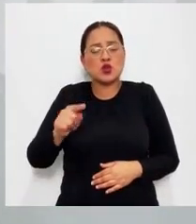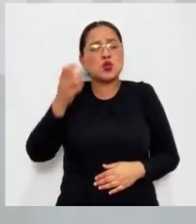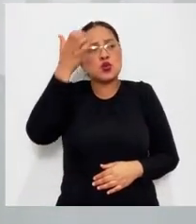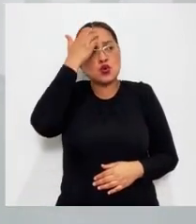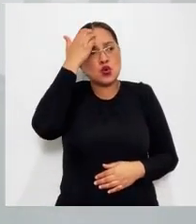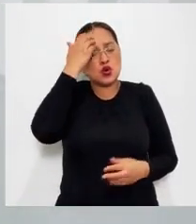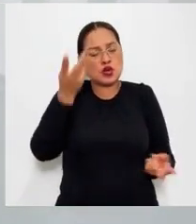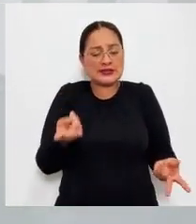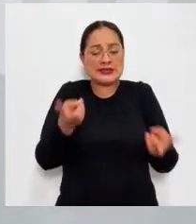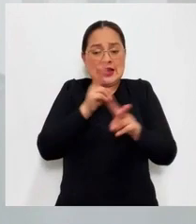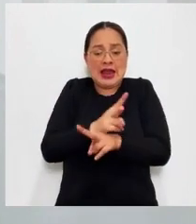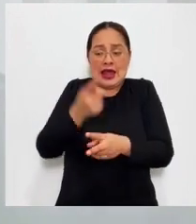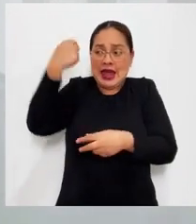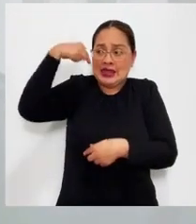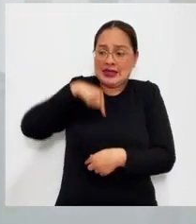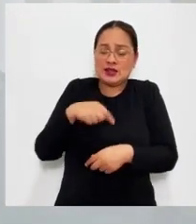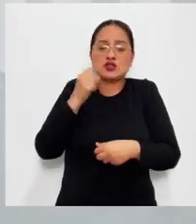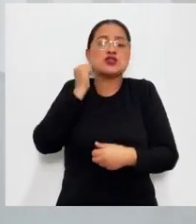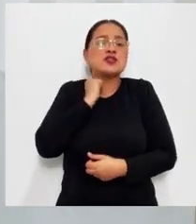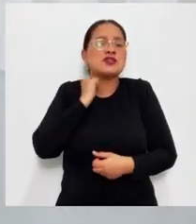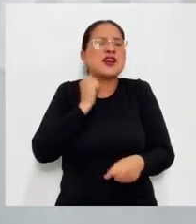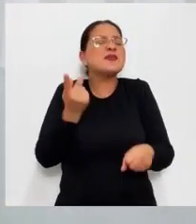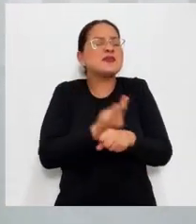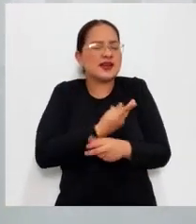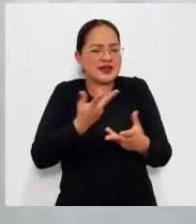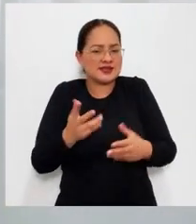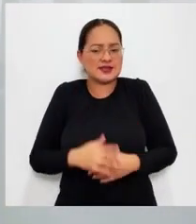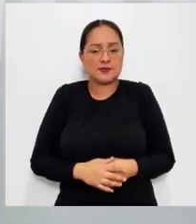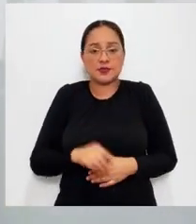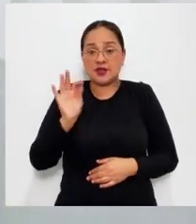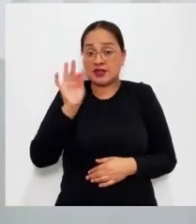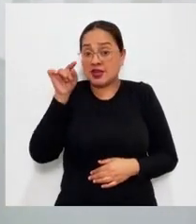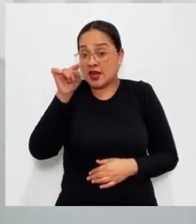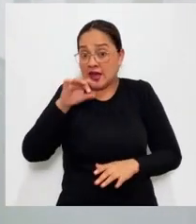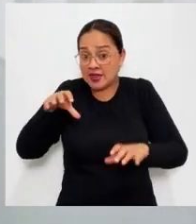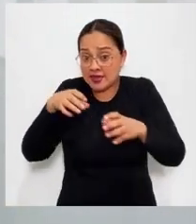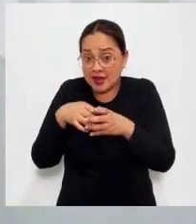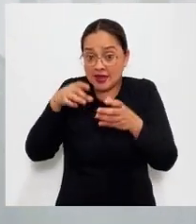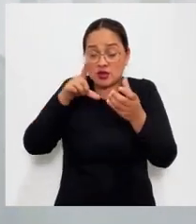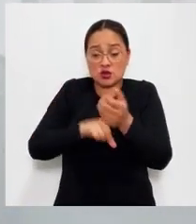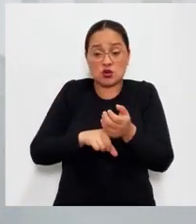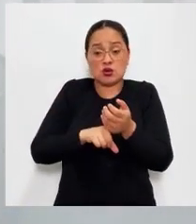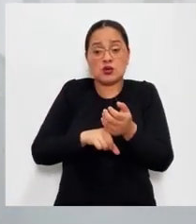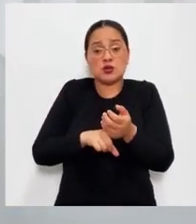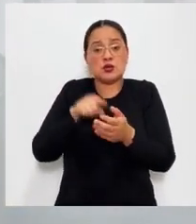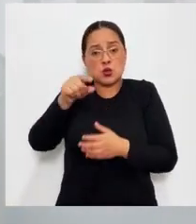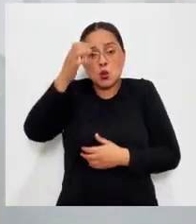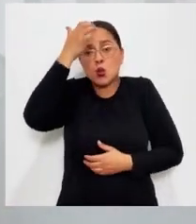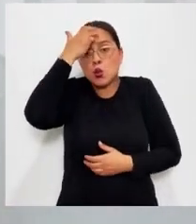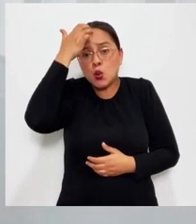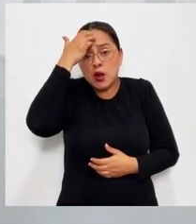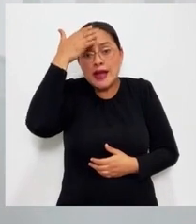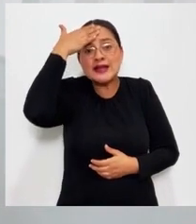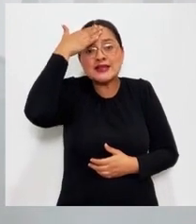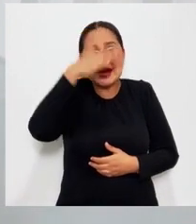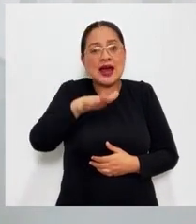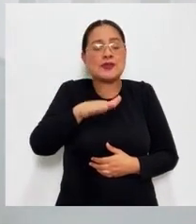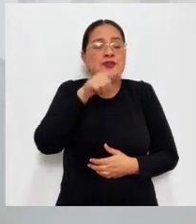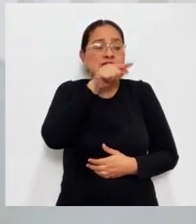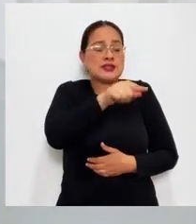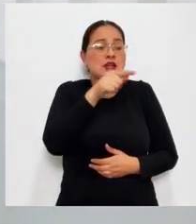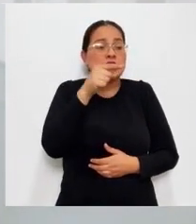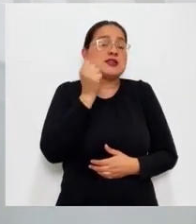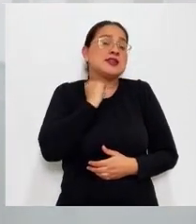otra parte de los senadores. Probablemente tú en tu colonia, en tu pueblo, en tu municipio, en tu estado, conoces a la